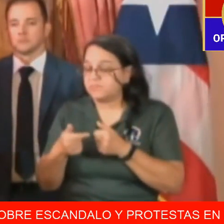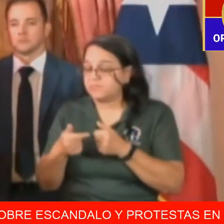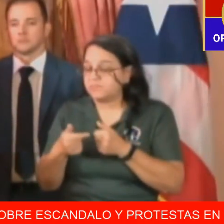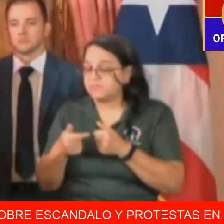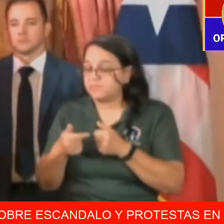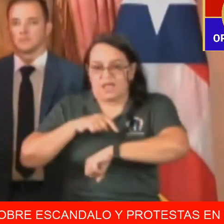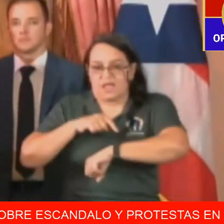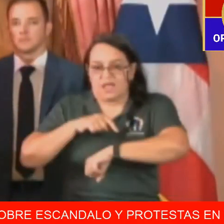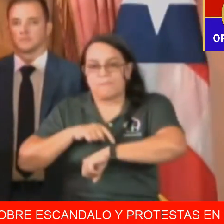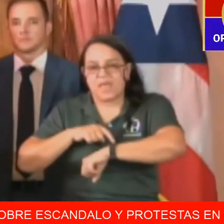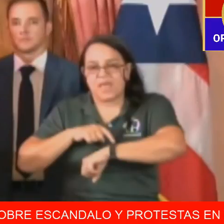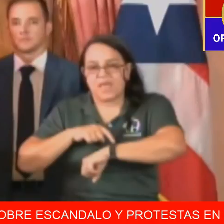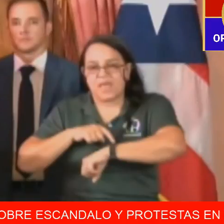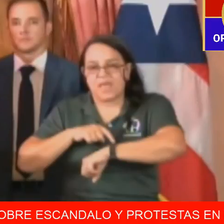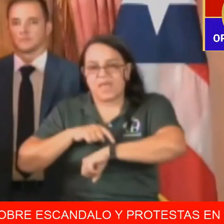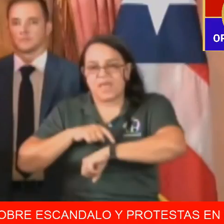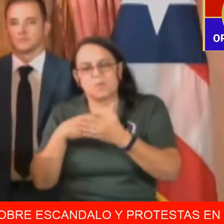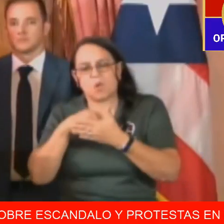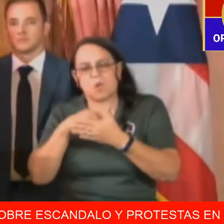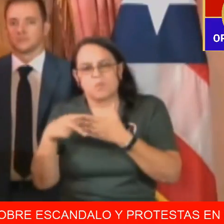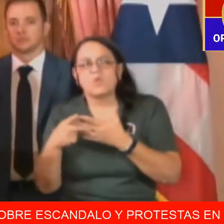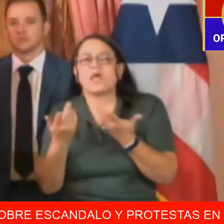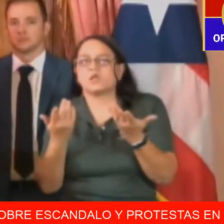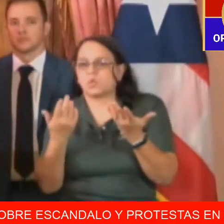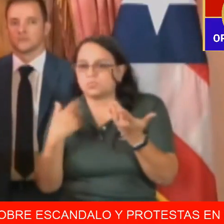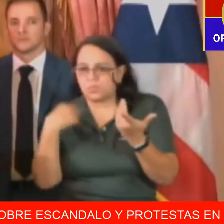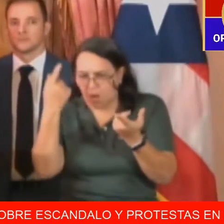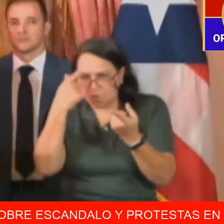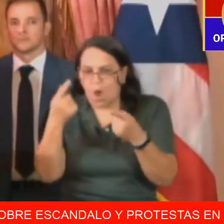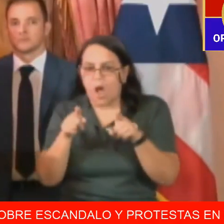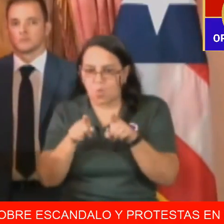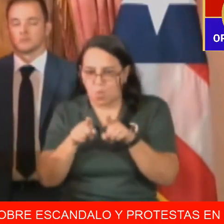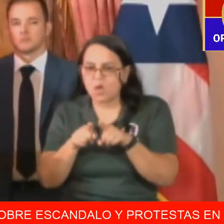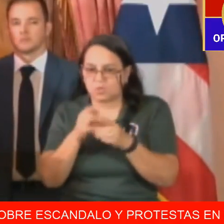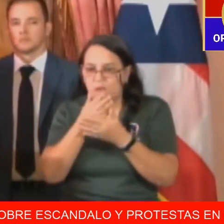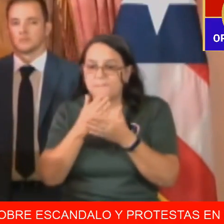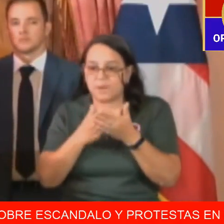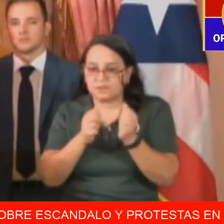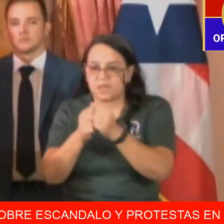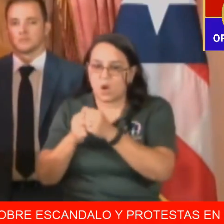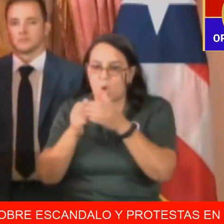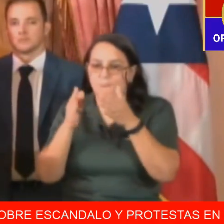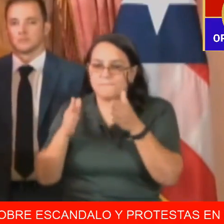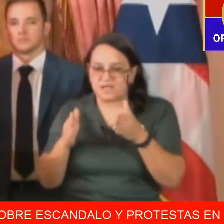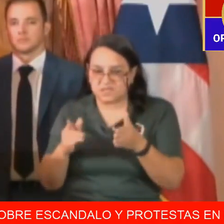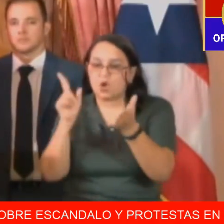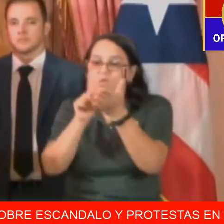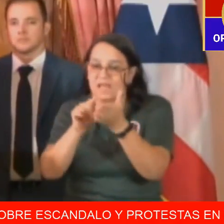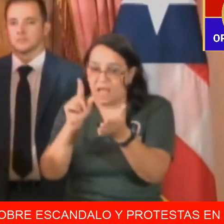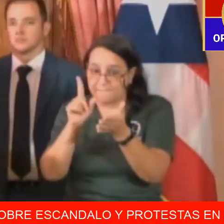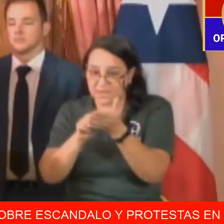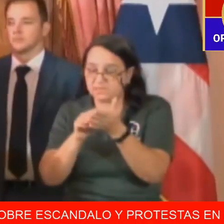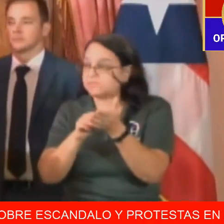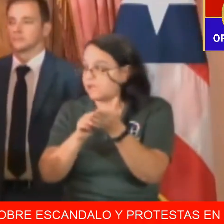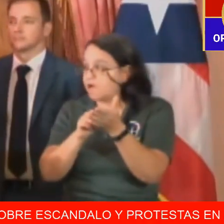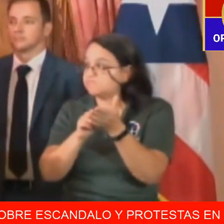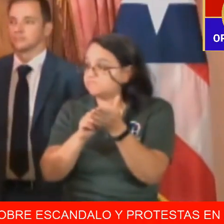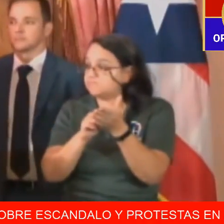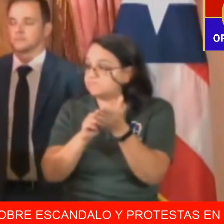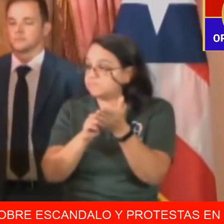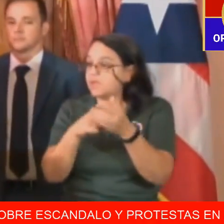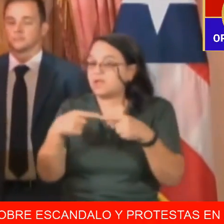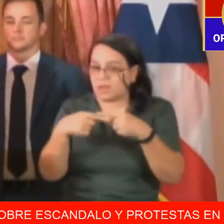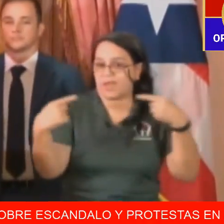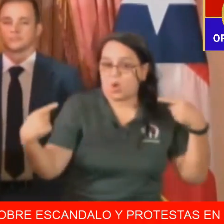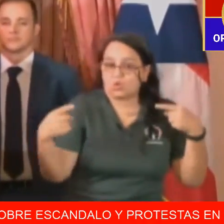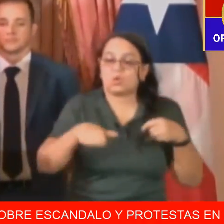aquel momento, llegamos a un proyecto, a unos acuerdos que parte de los compañeros de la prensa y otra estaba